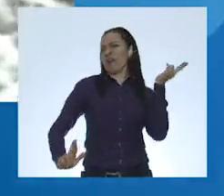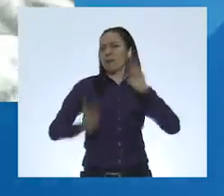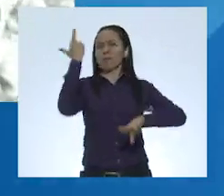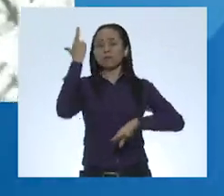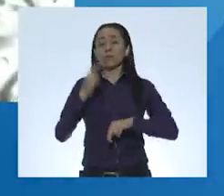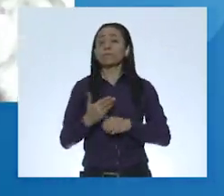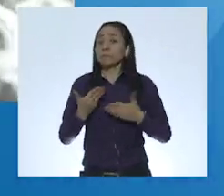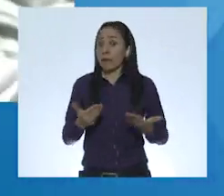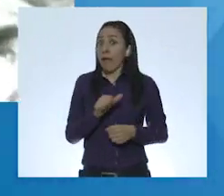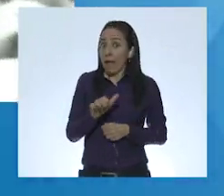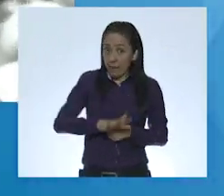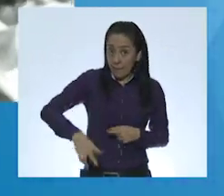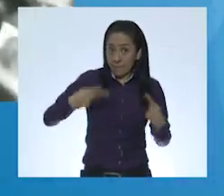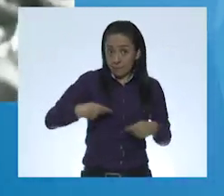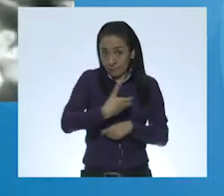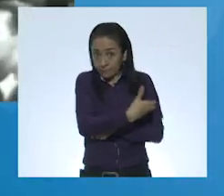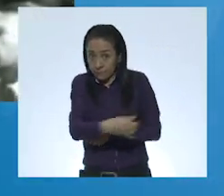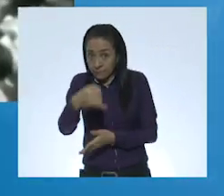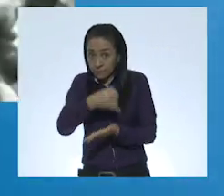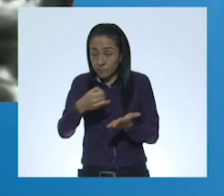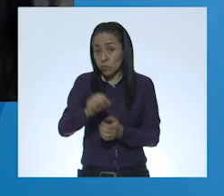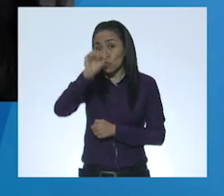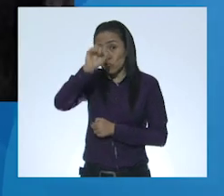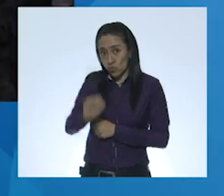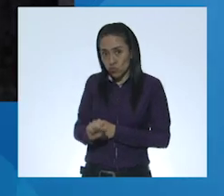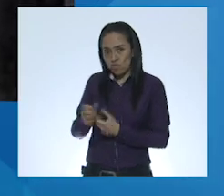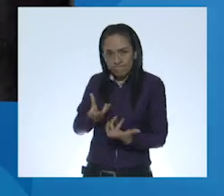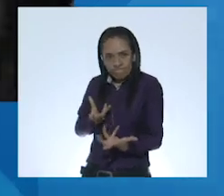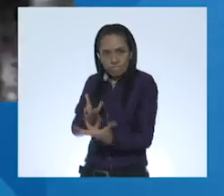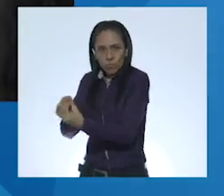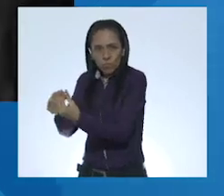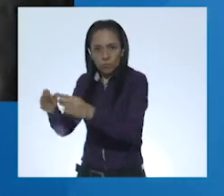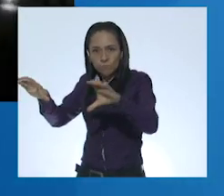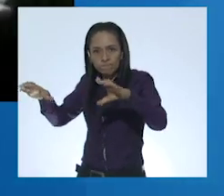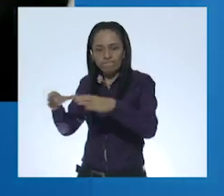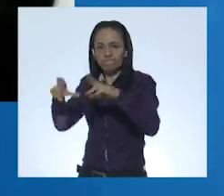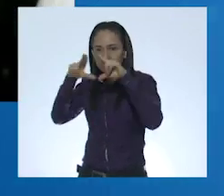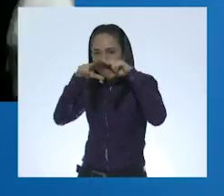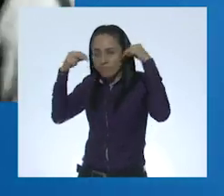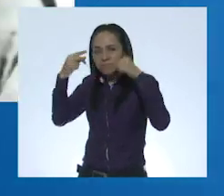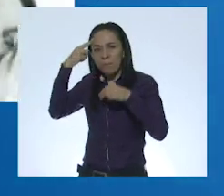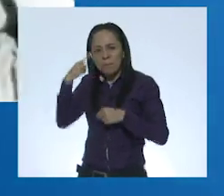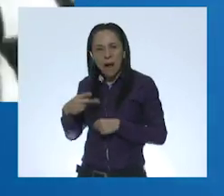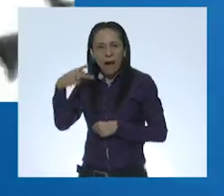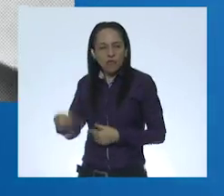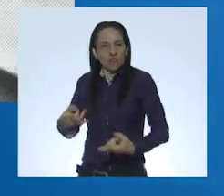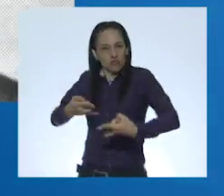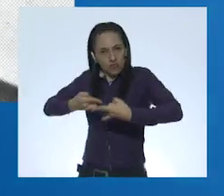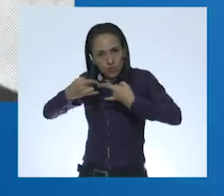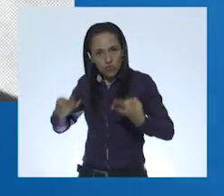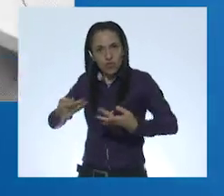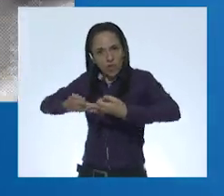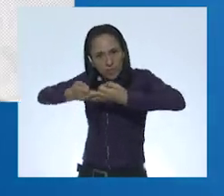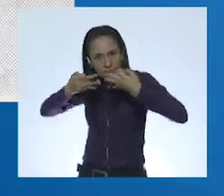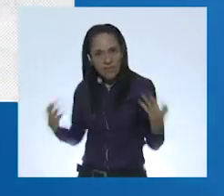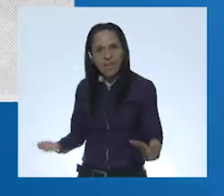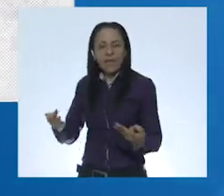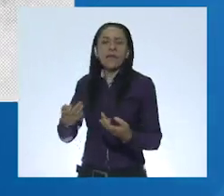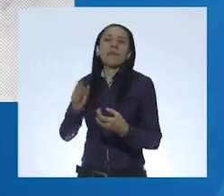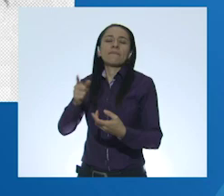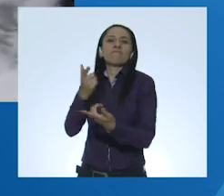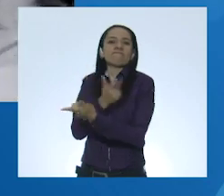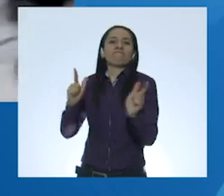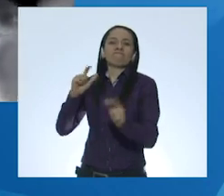los campesinos del sur estuvieran aglutinados en las fuerzas zapatistas luchando por tierra y libertad, mientras que carrancistas